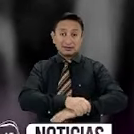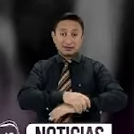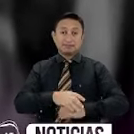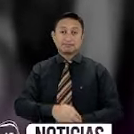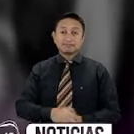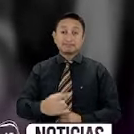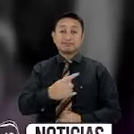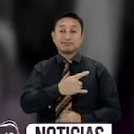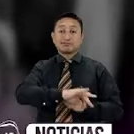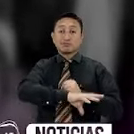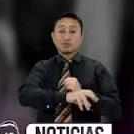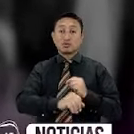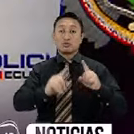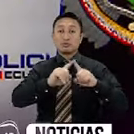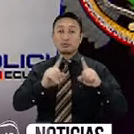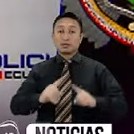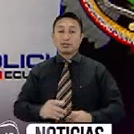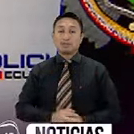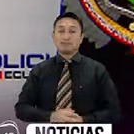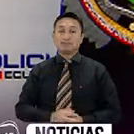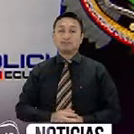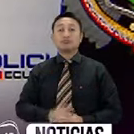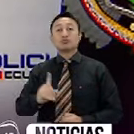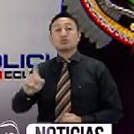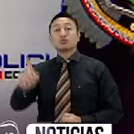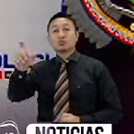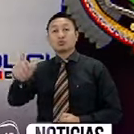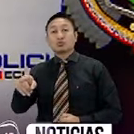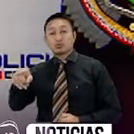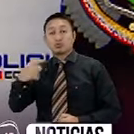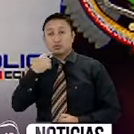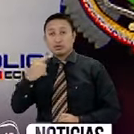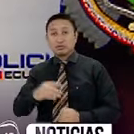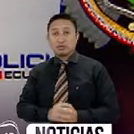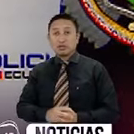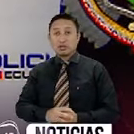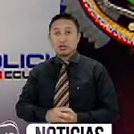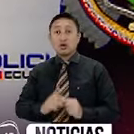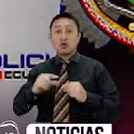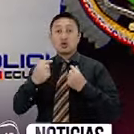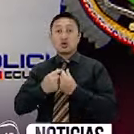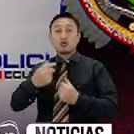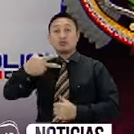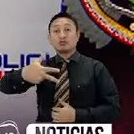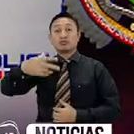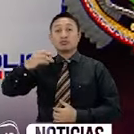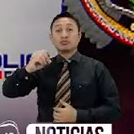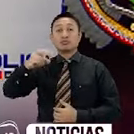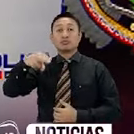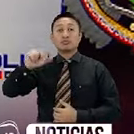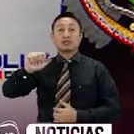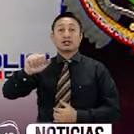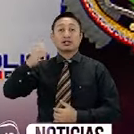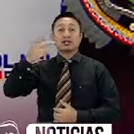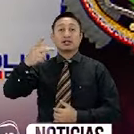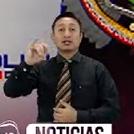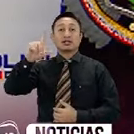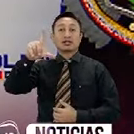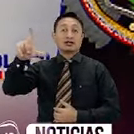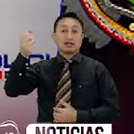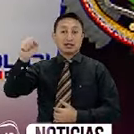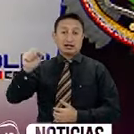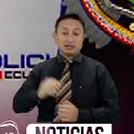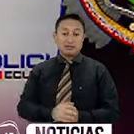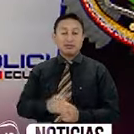este y otros delitos. Uno de ellos se identificamos como de la agrupación de Chone Killer. Los míos se habían encargado de lo que es